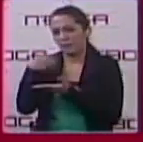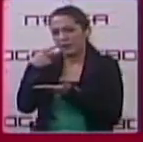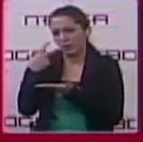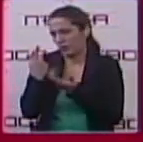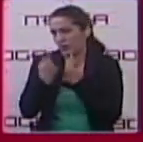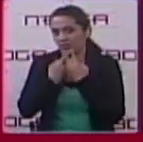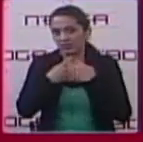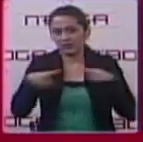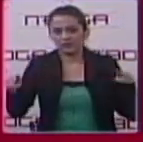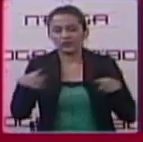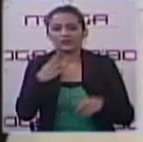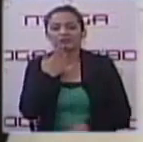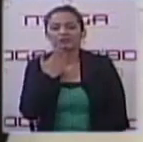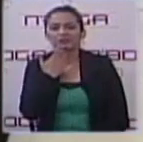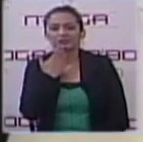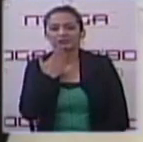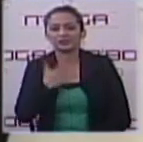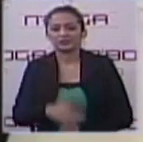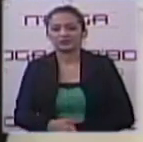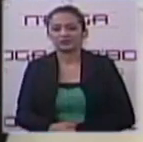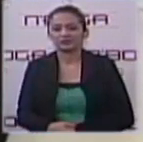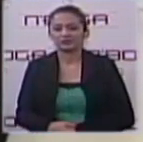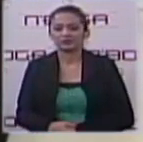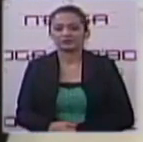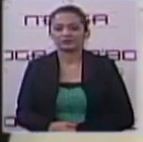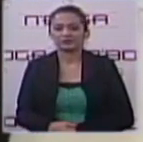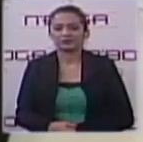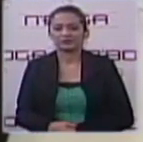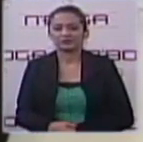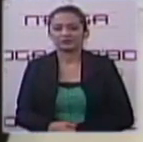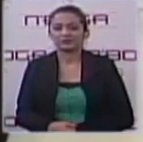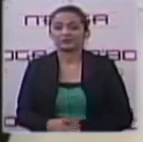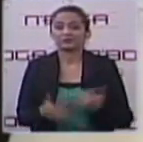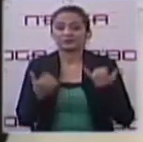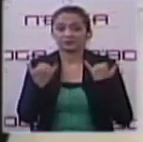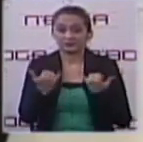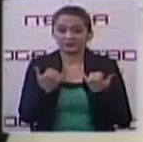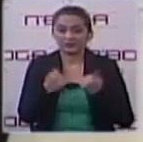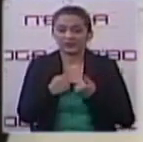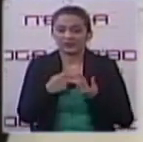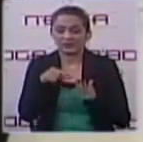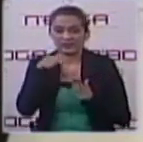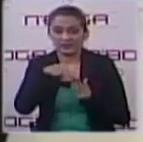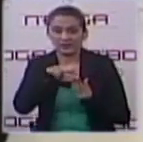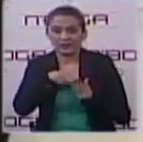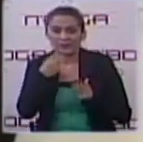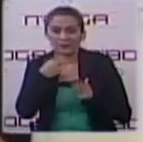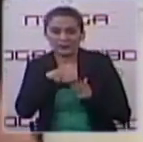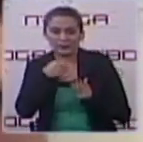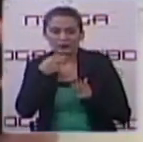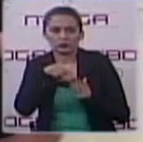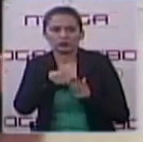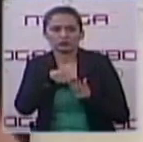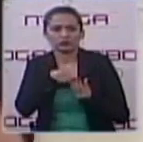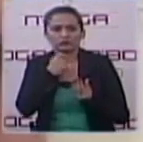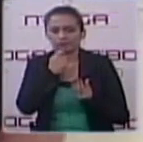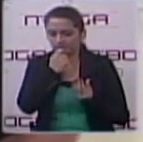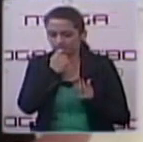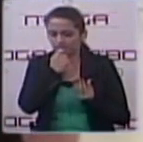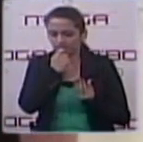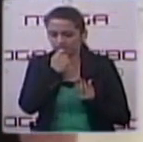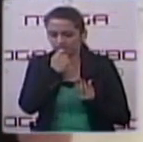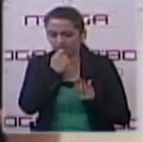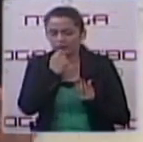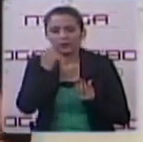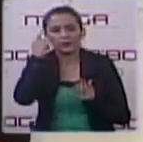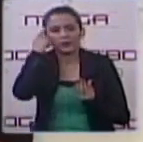diferenciador nuestro nuestro Plus es que buscamos entregar una no solo un producto necesitamos que la gente viva toda